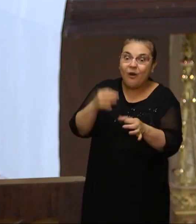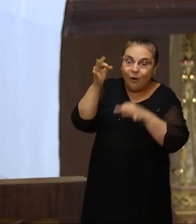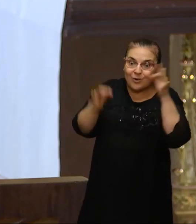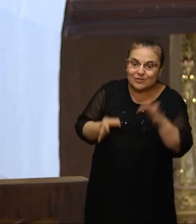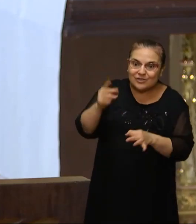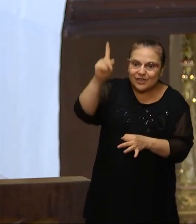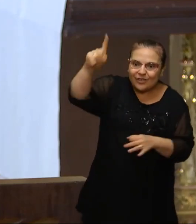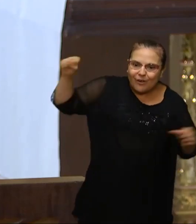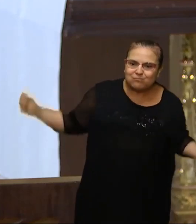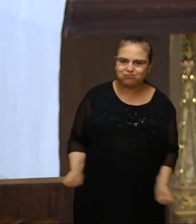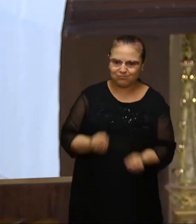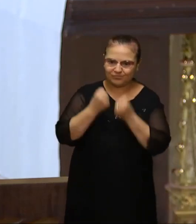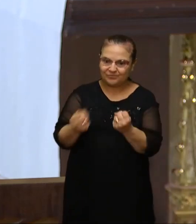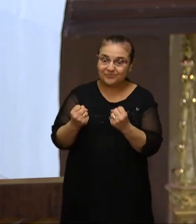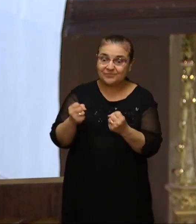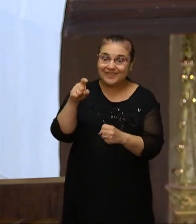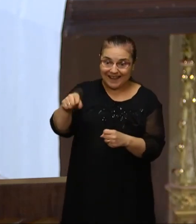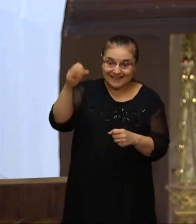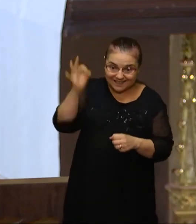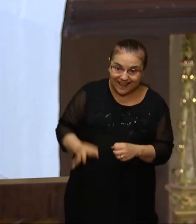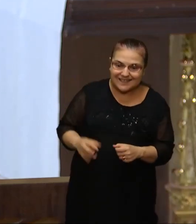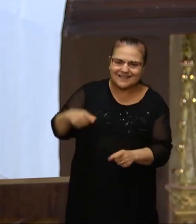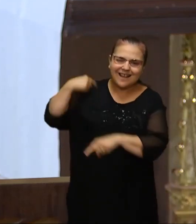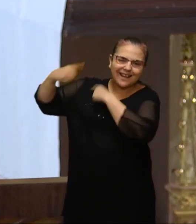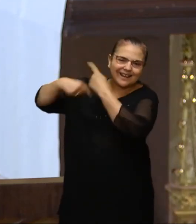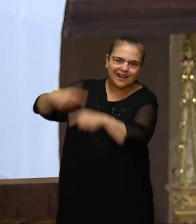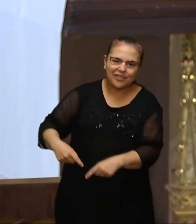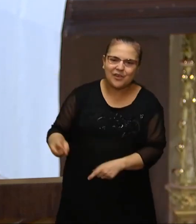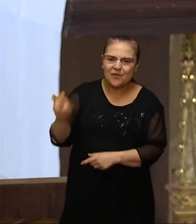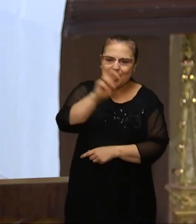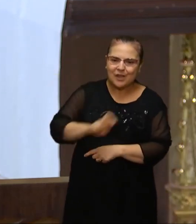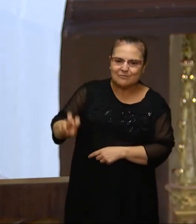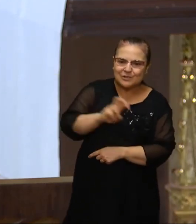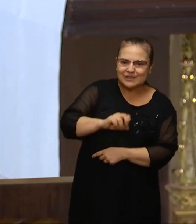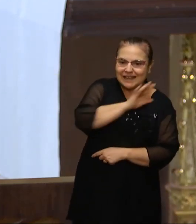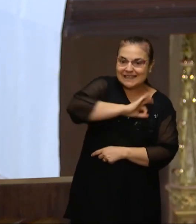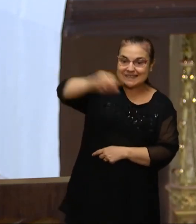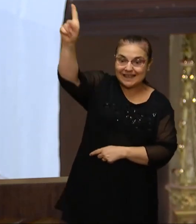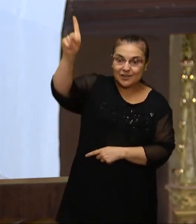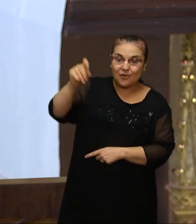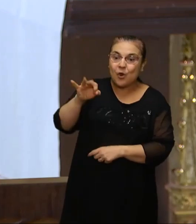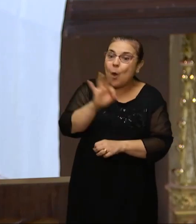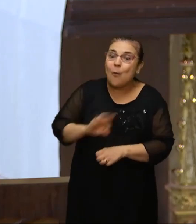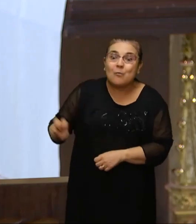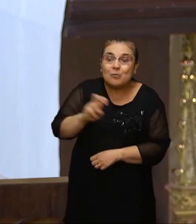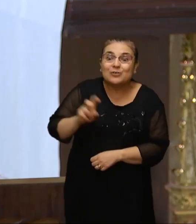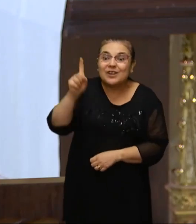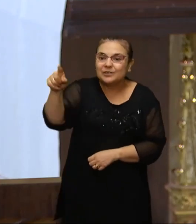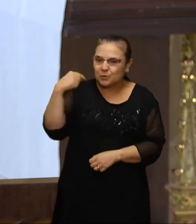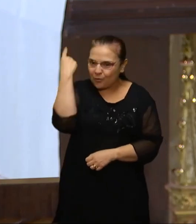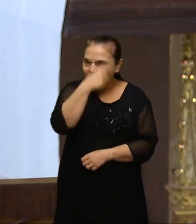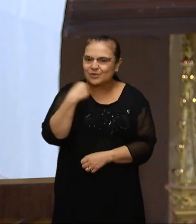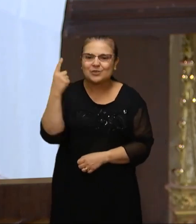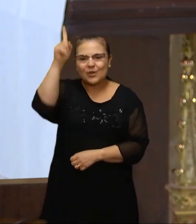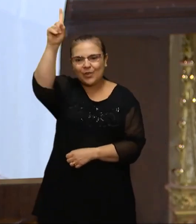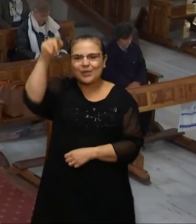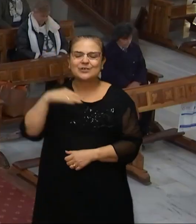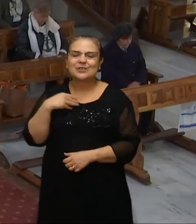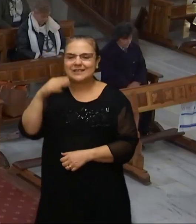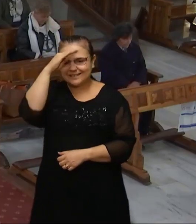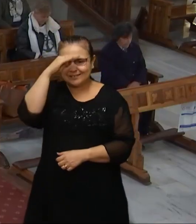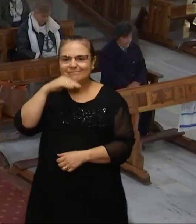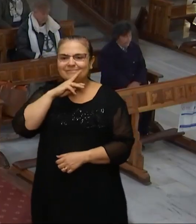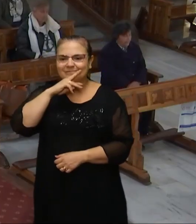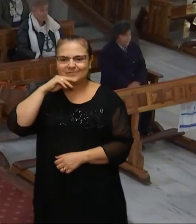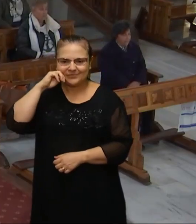dios de salvación Esta es la generación que Busca al Señor que busca tu rostro Dios de Jacob